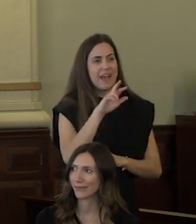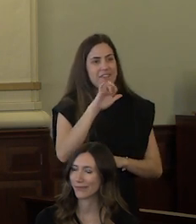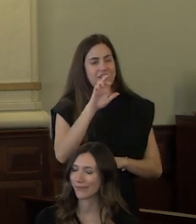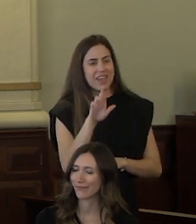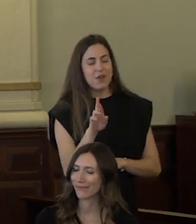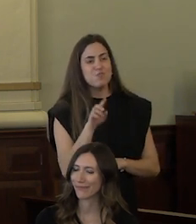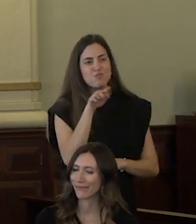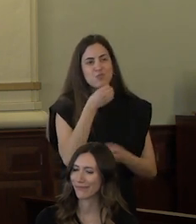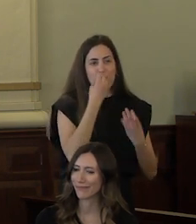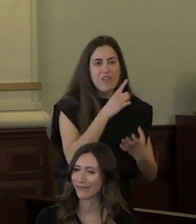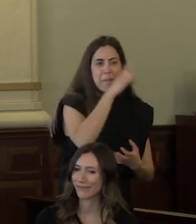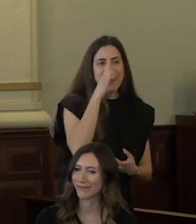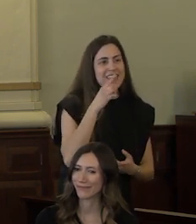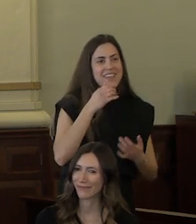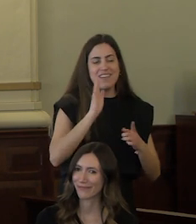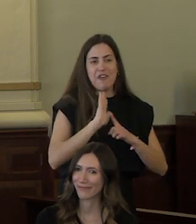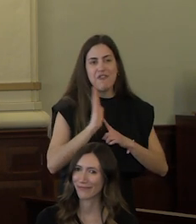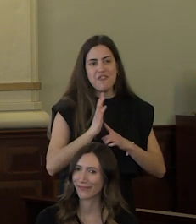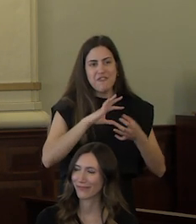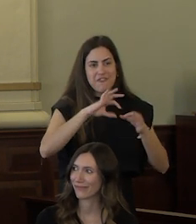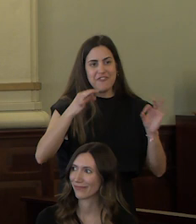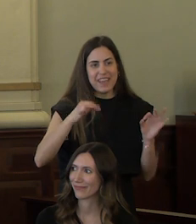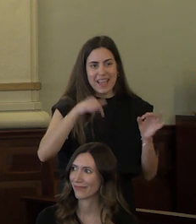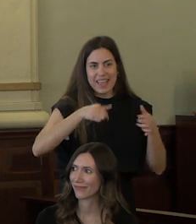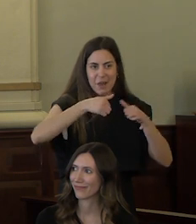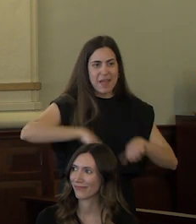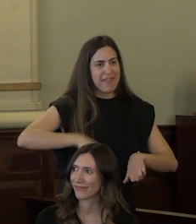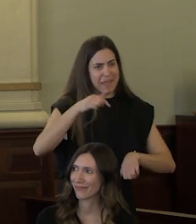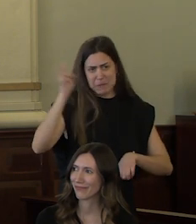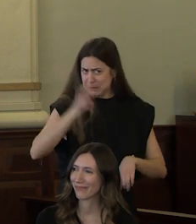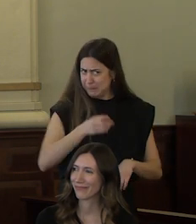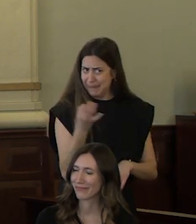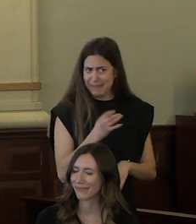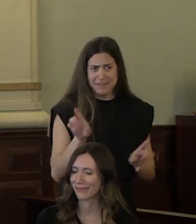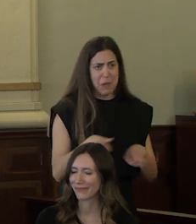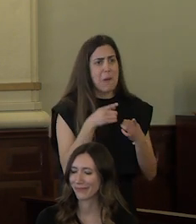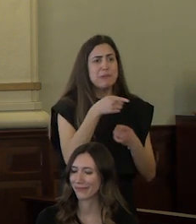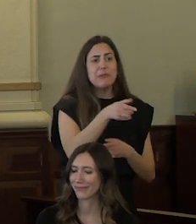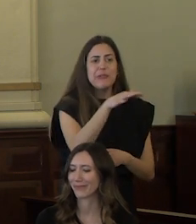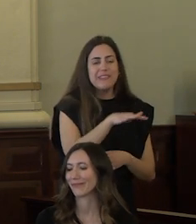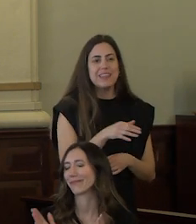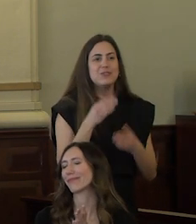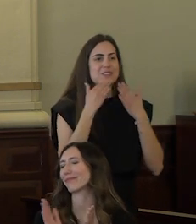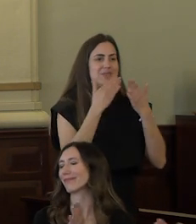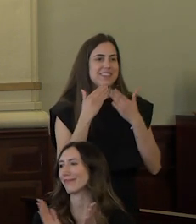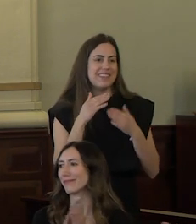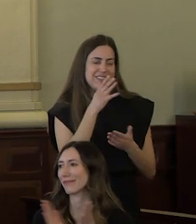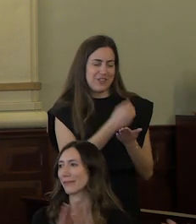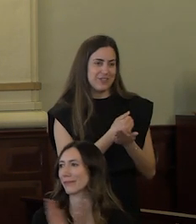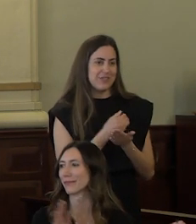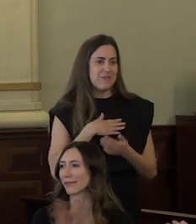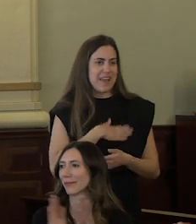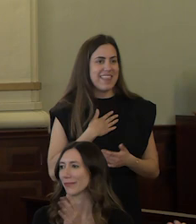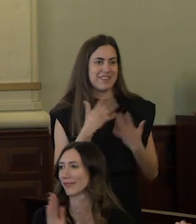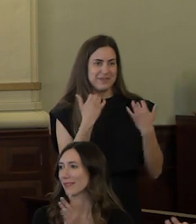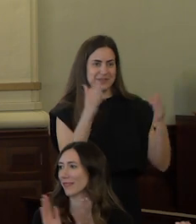Feria de Albacete no se la pierde nadie, no nos la perdemos nadie, allá donde estemos, y muchísimas gracias a todos, un placer.